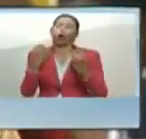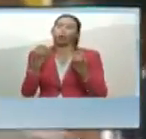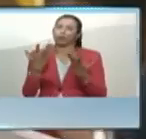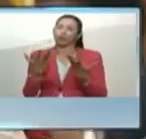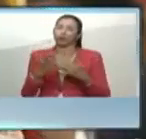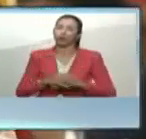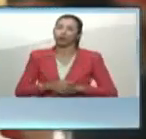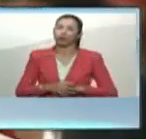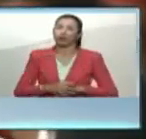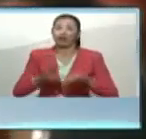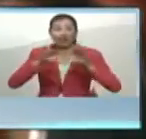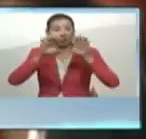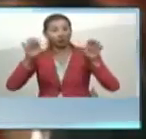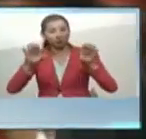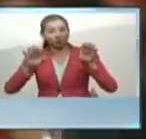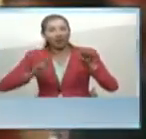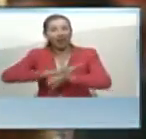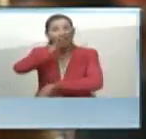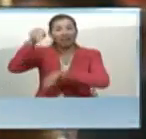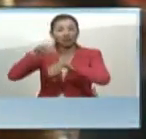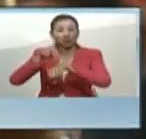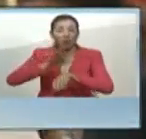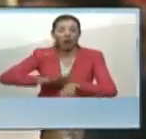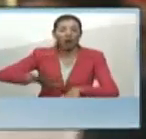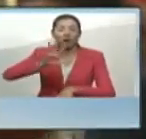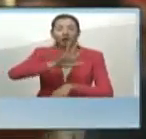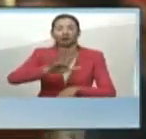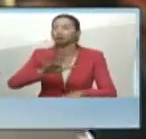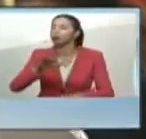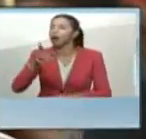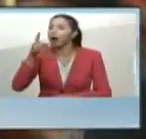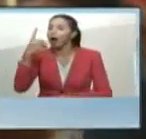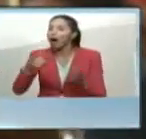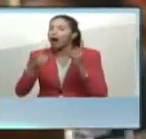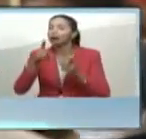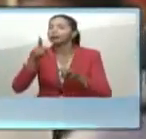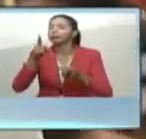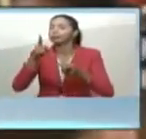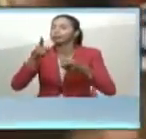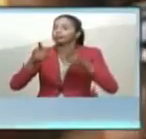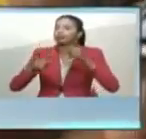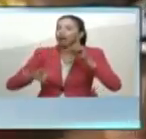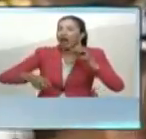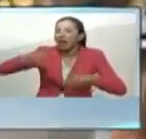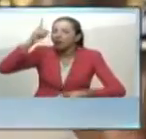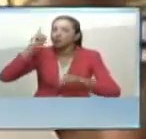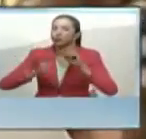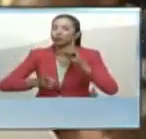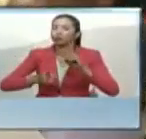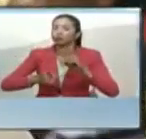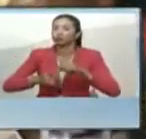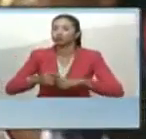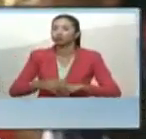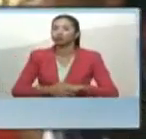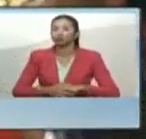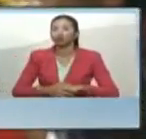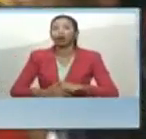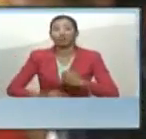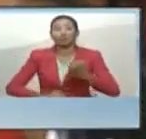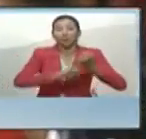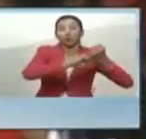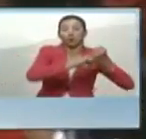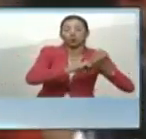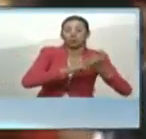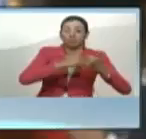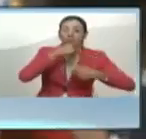La educación a nivel nacional tiene algunas bases coyunturales que fortalecen nuestro proceso y